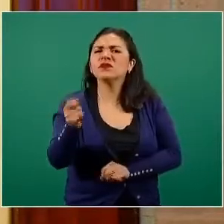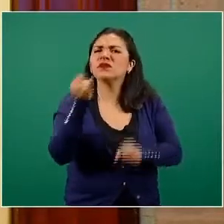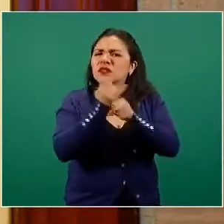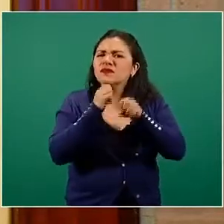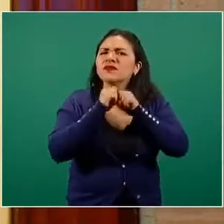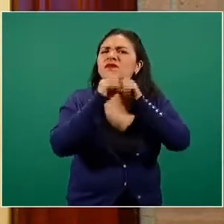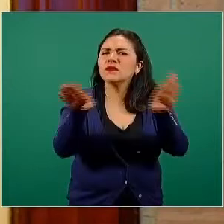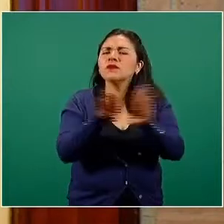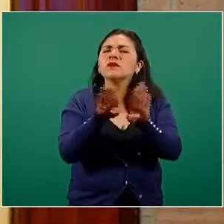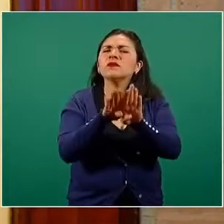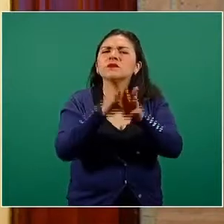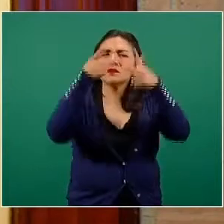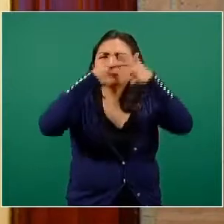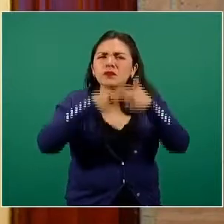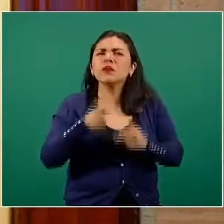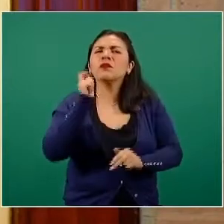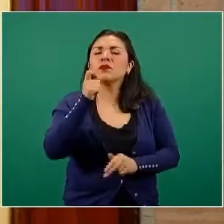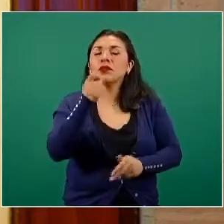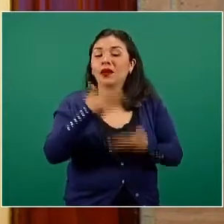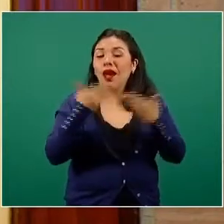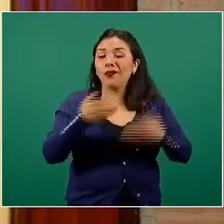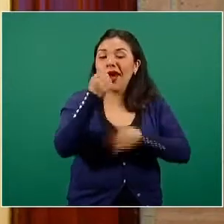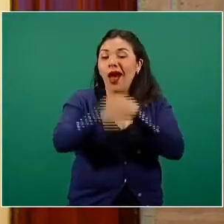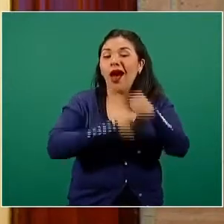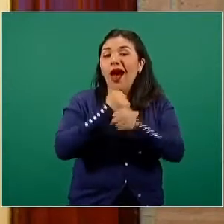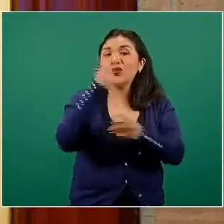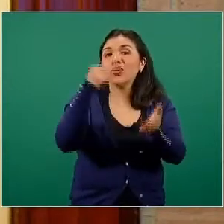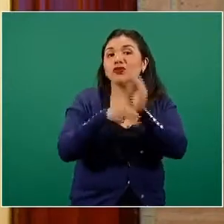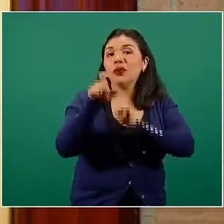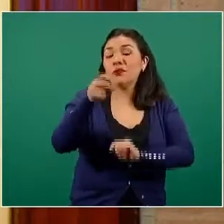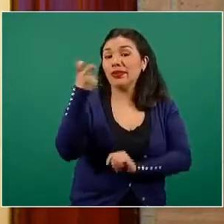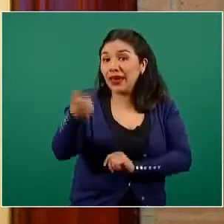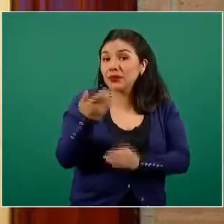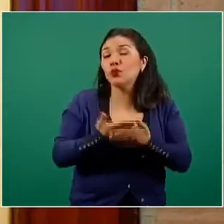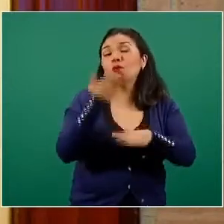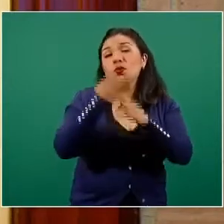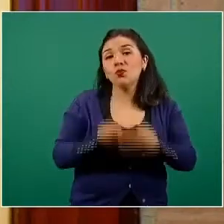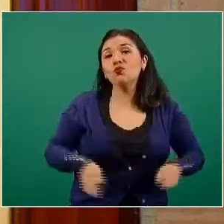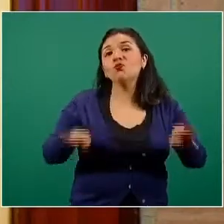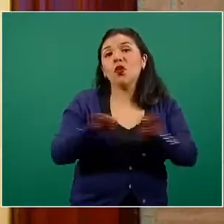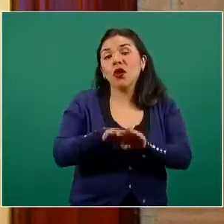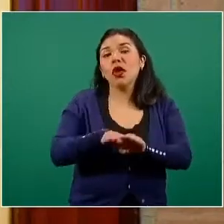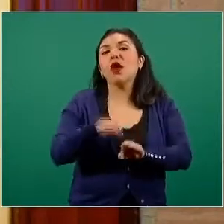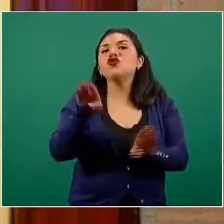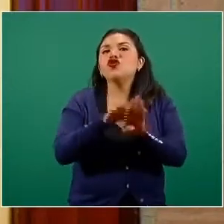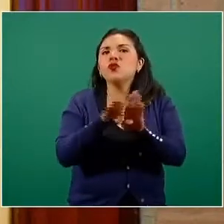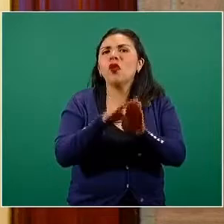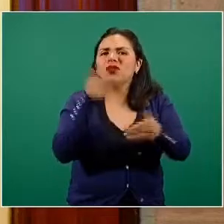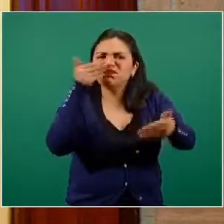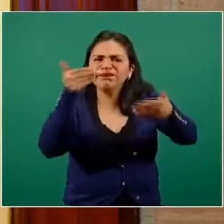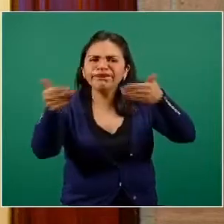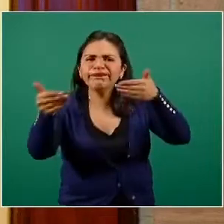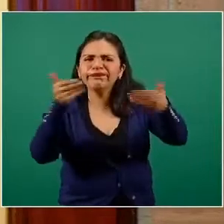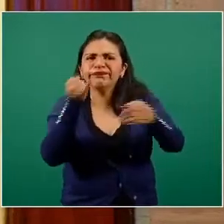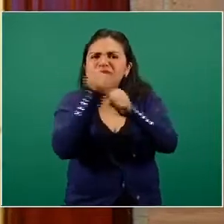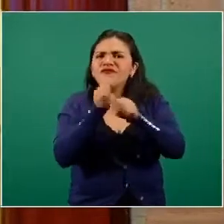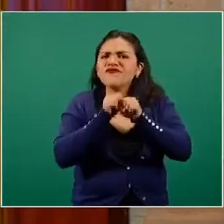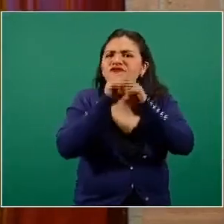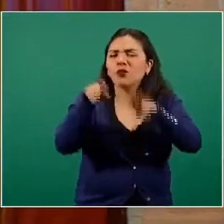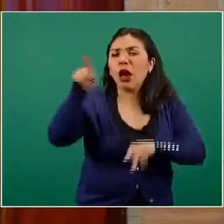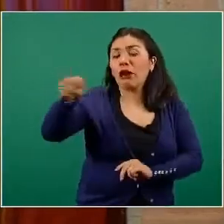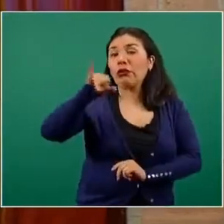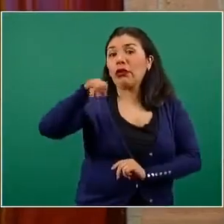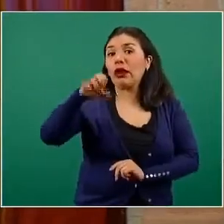datos preliminares de este ejercicio del 2020, cosa que es muy importante el tener, que son ya los datos que INEGI